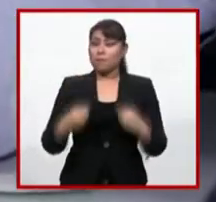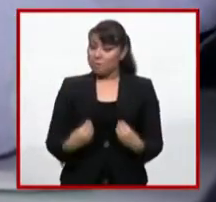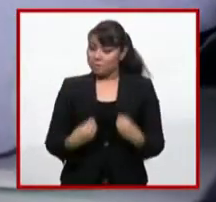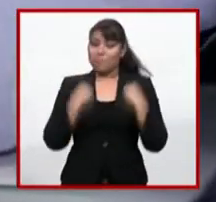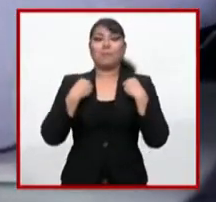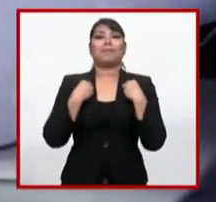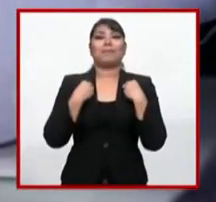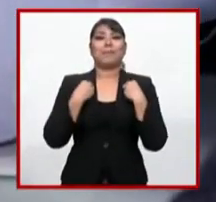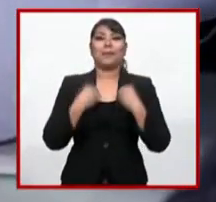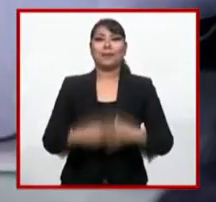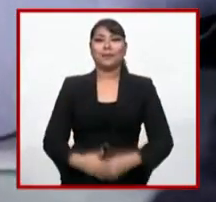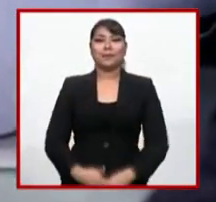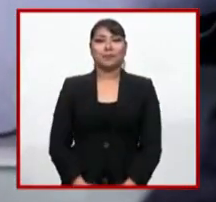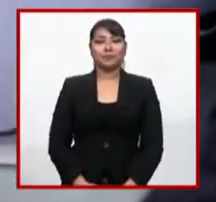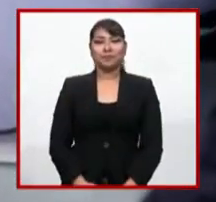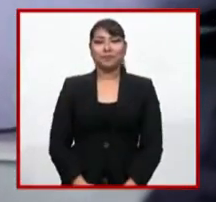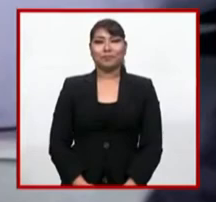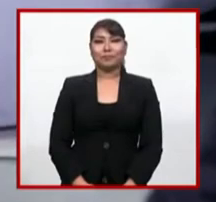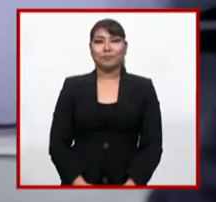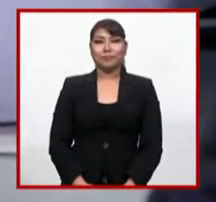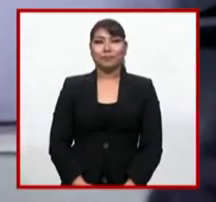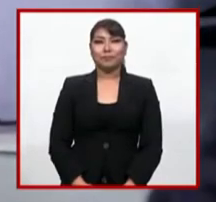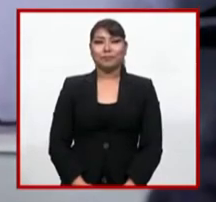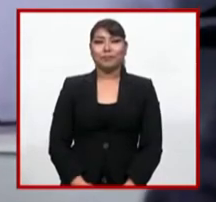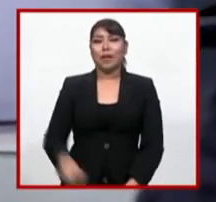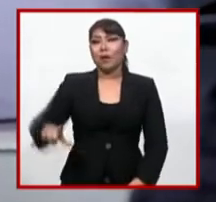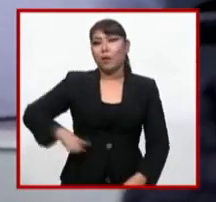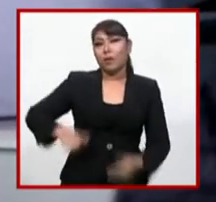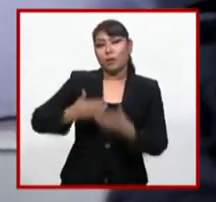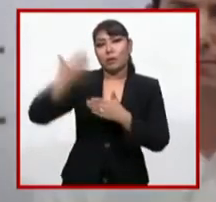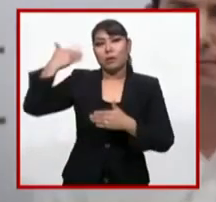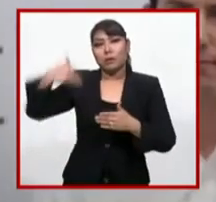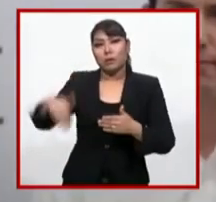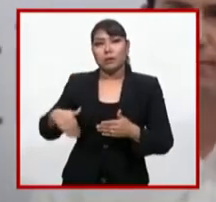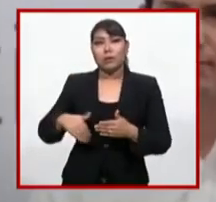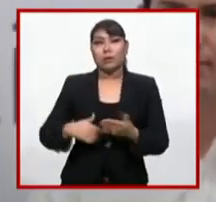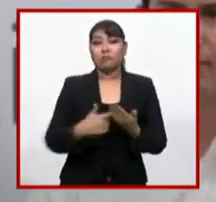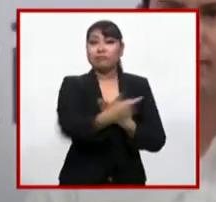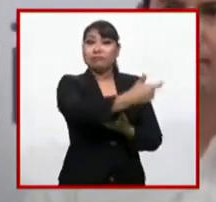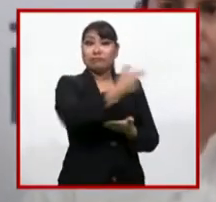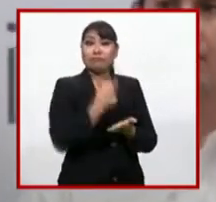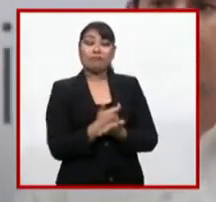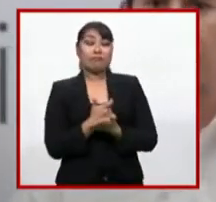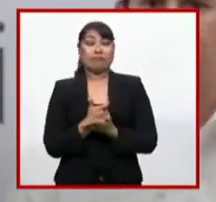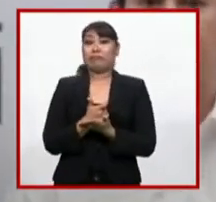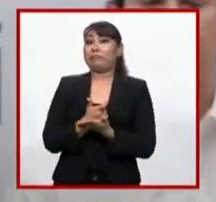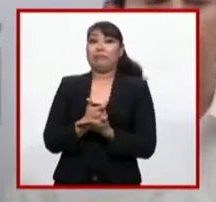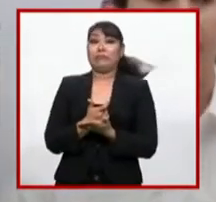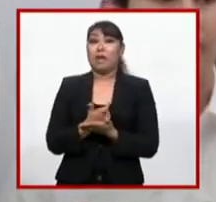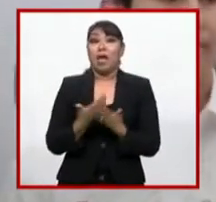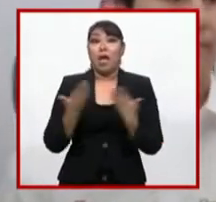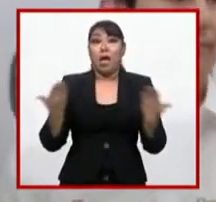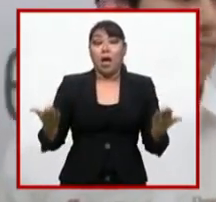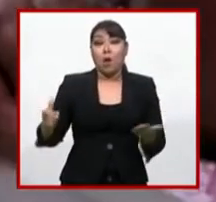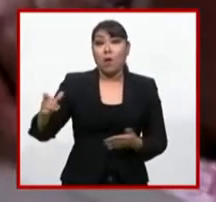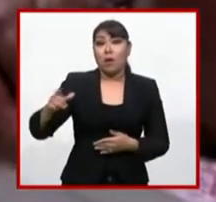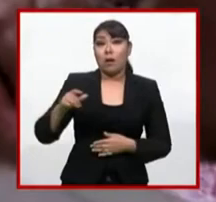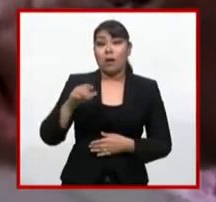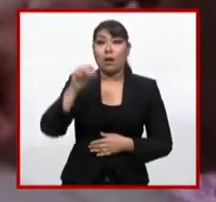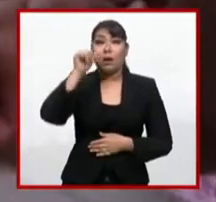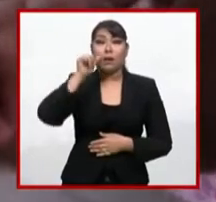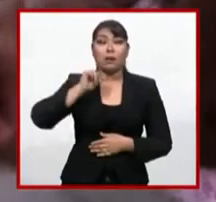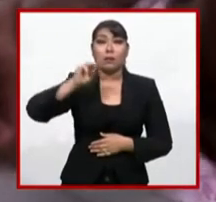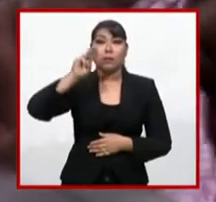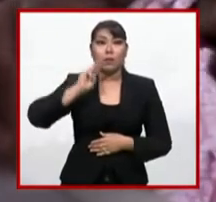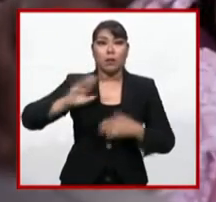entera. Cuando el sexenio anterior terminó, no nos pagaron. La verdad, el maestro Alejandro comprometió su